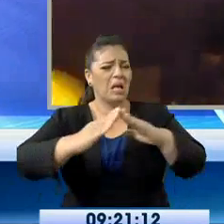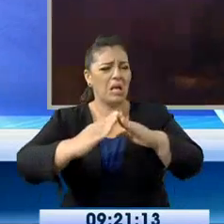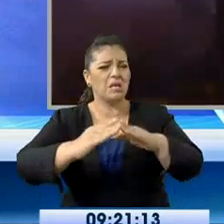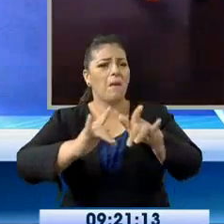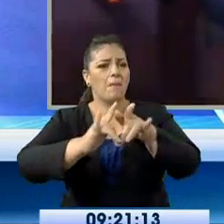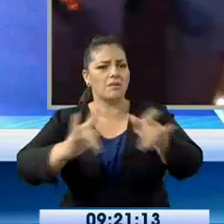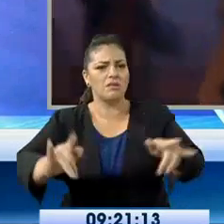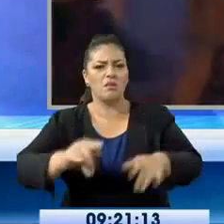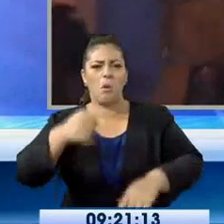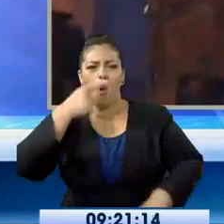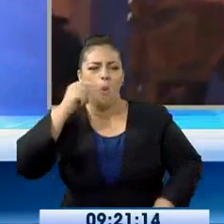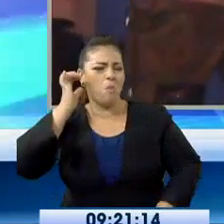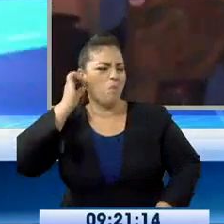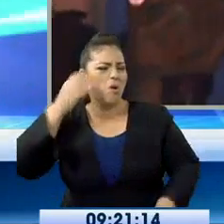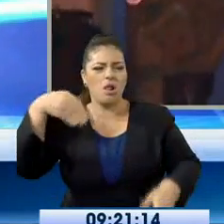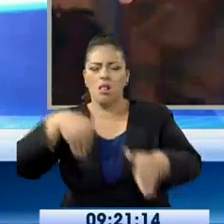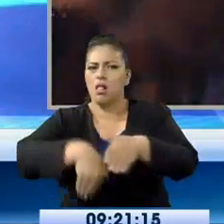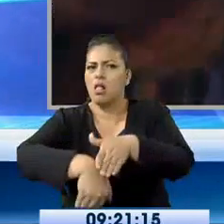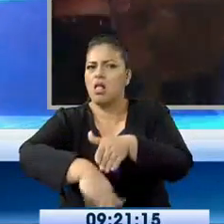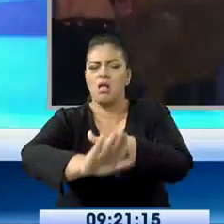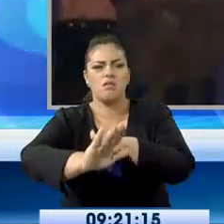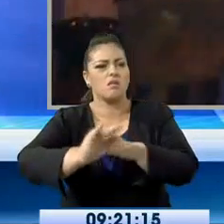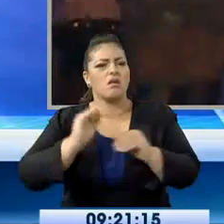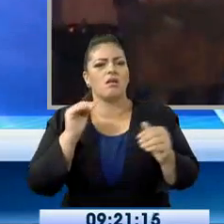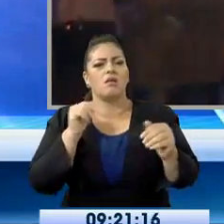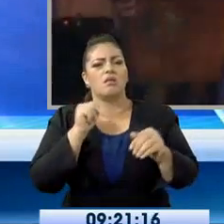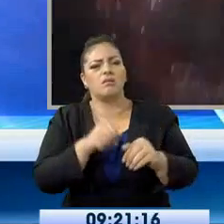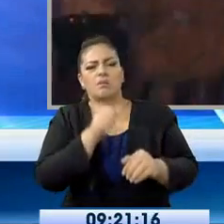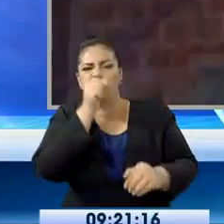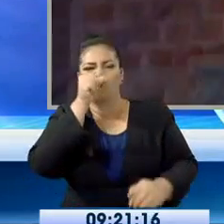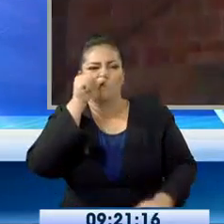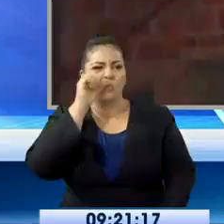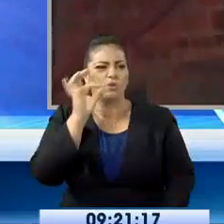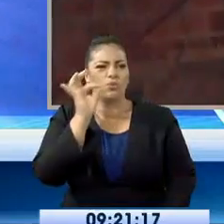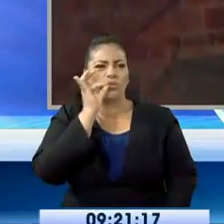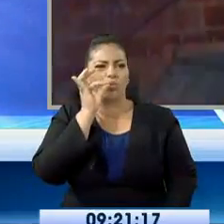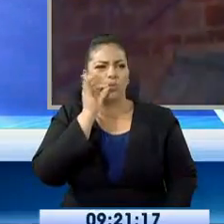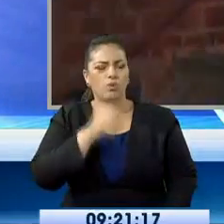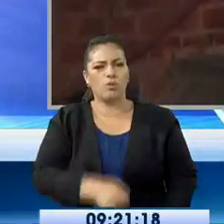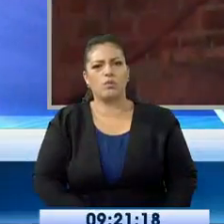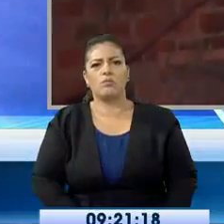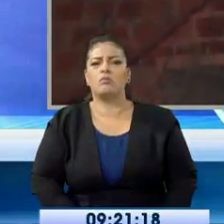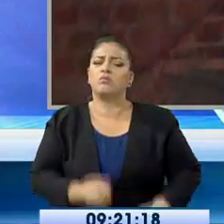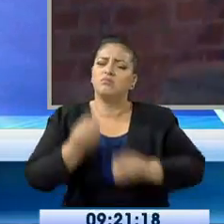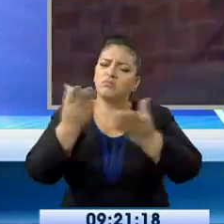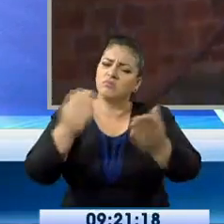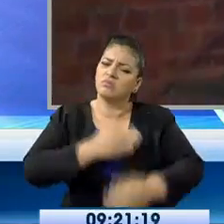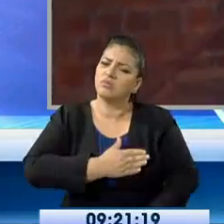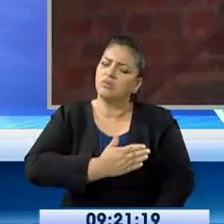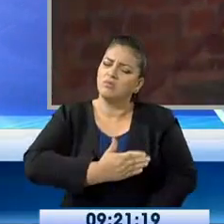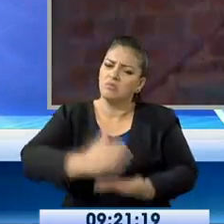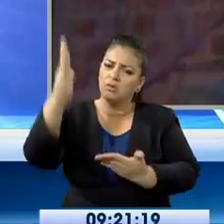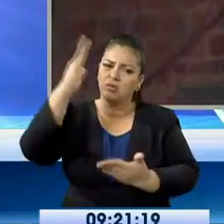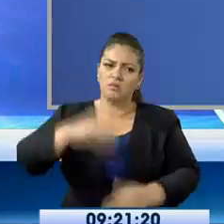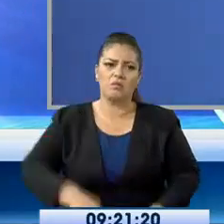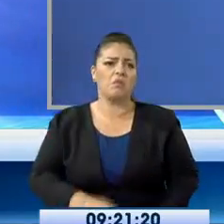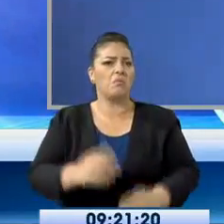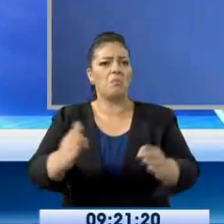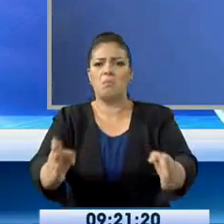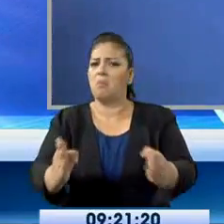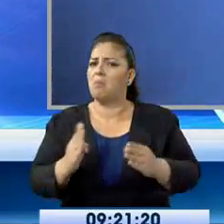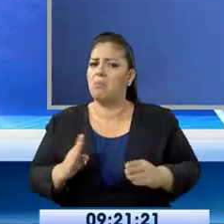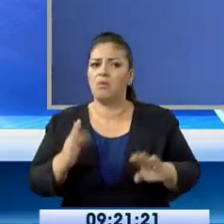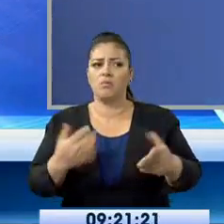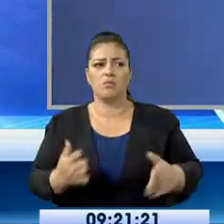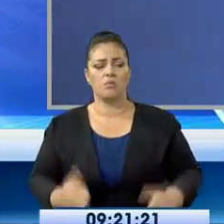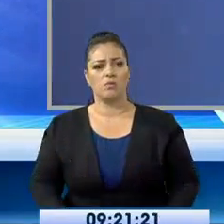entraban todo el mundo a consumir. Yo no sabía, todo el mundo le decía que ya esa gente ya pare un poco y no querían parar.